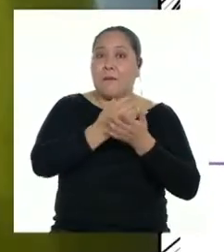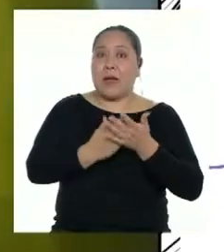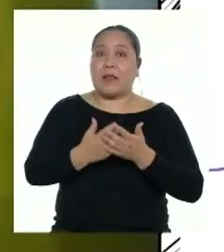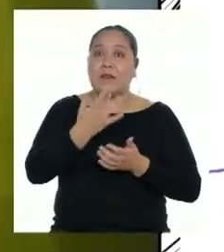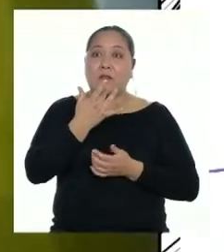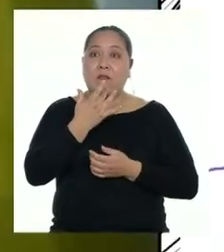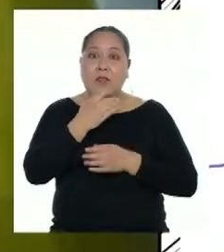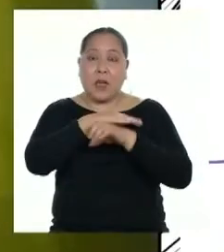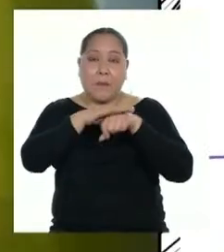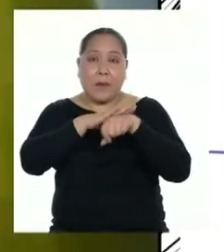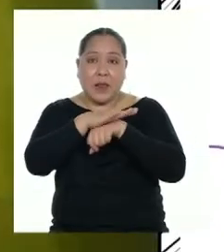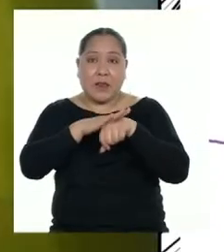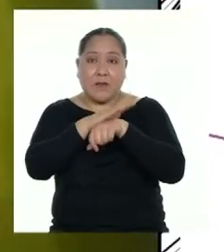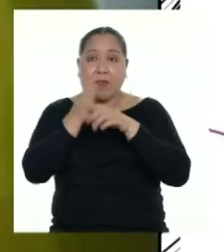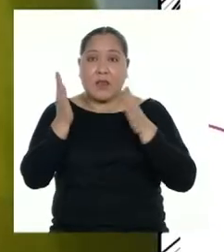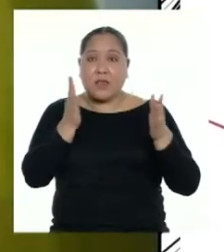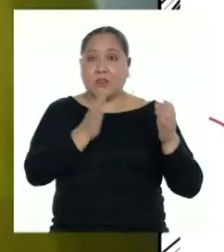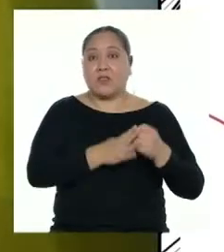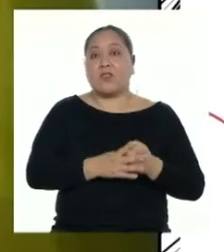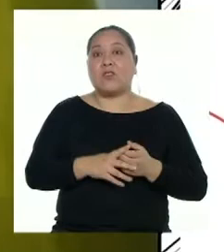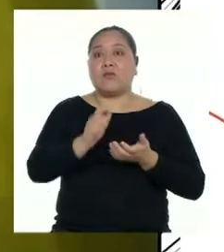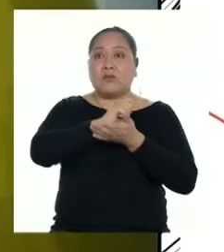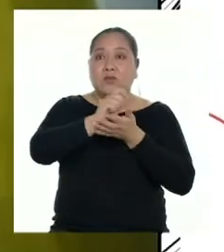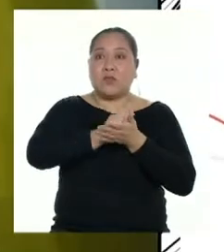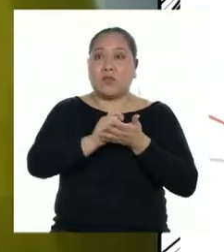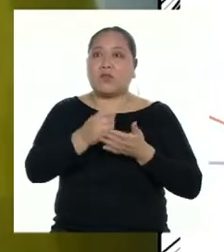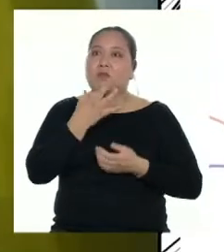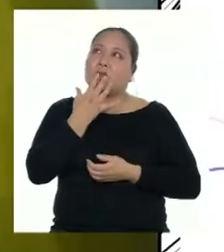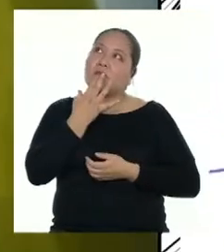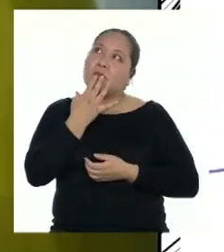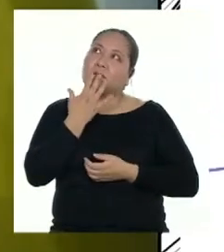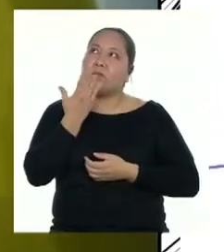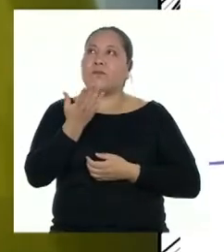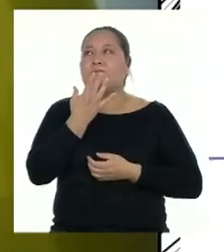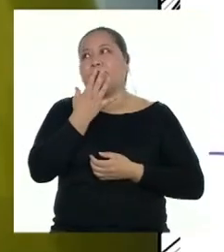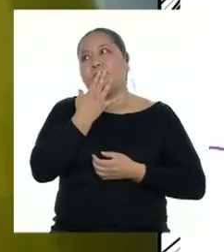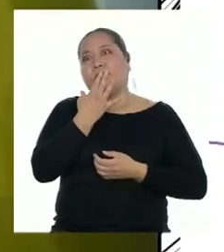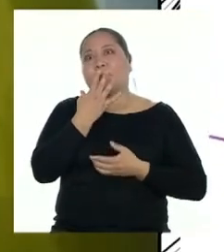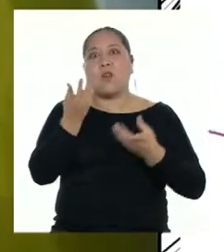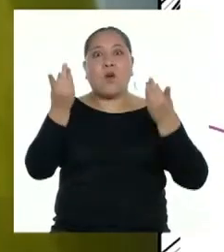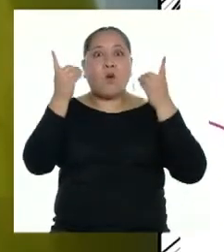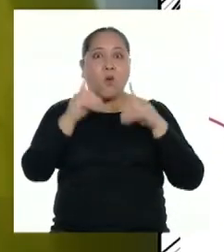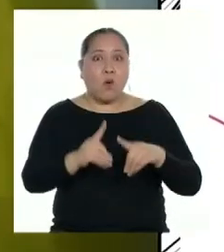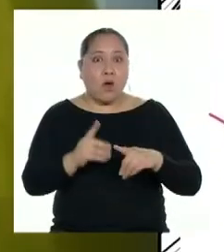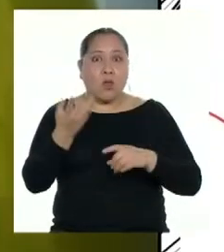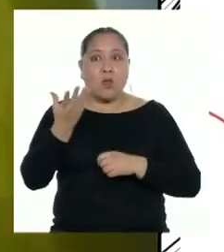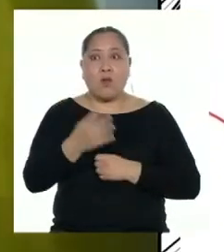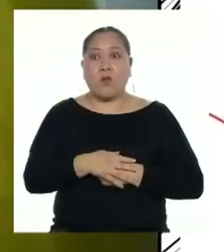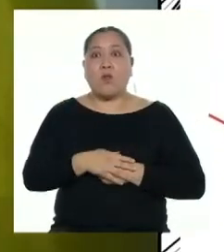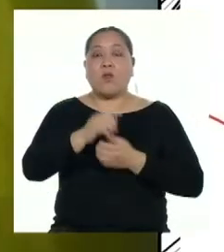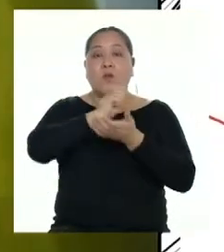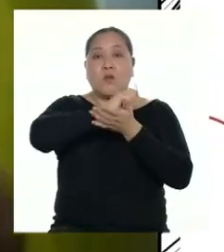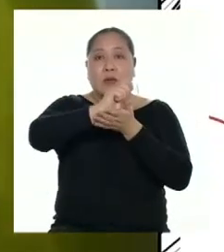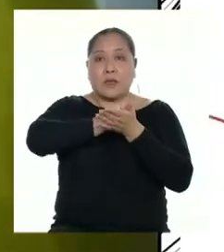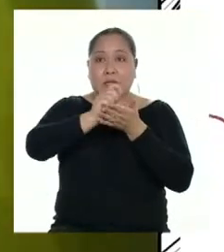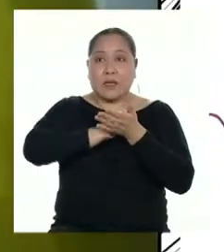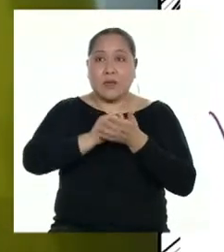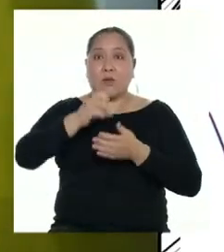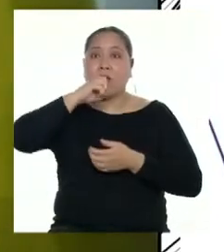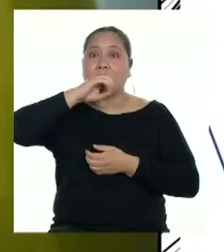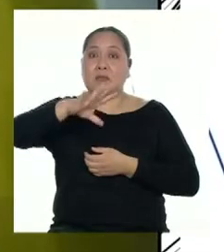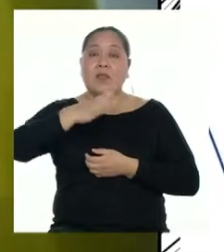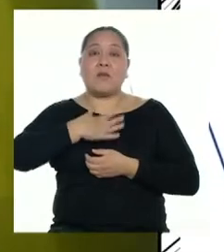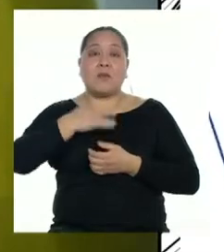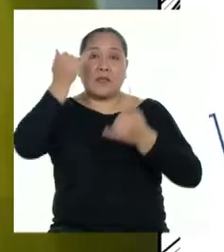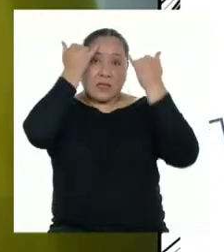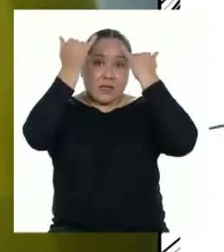la planificación de los textos es cuando voy a escribir, voy a decir mis